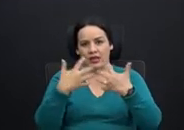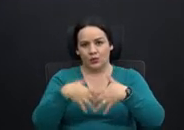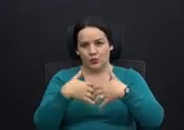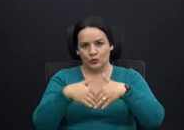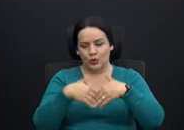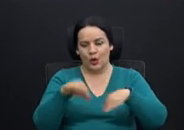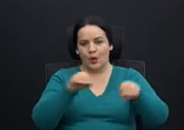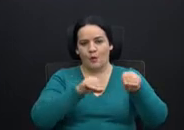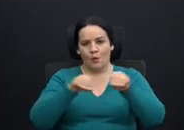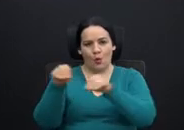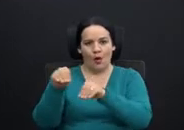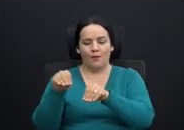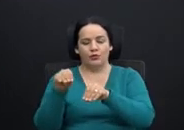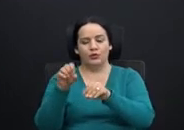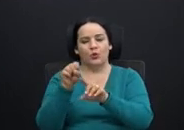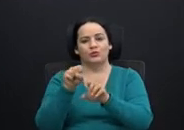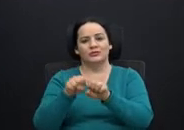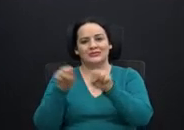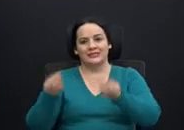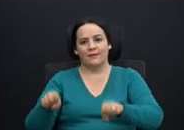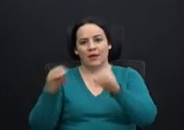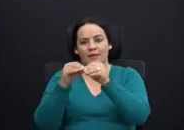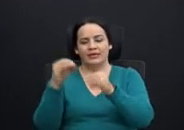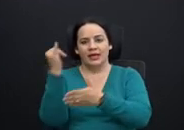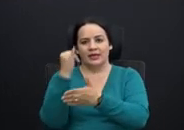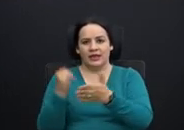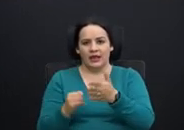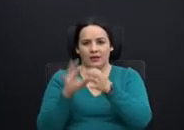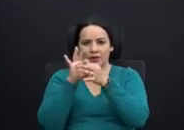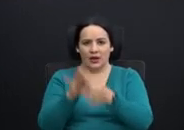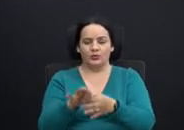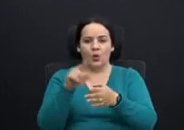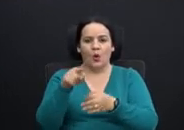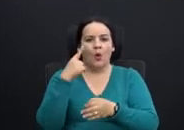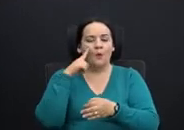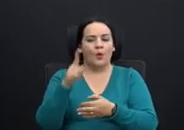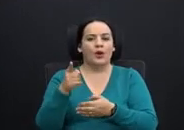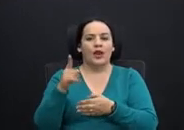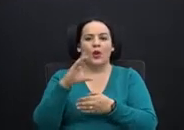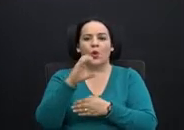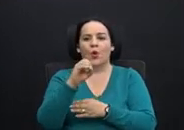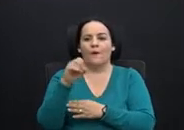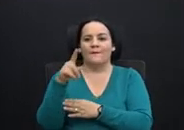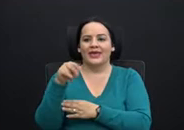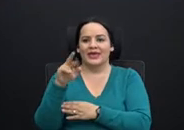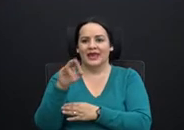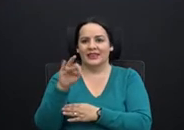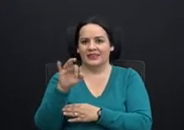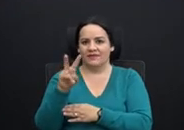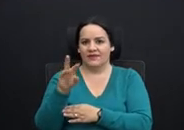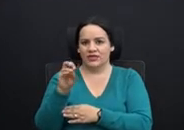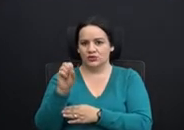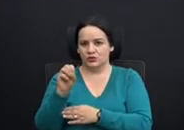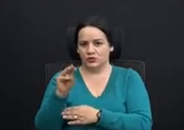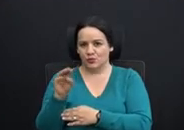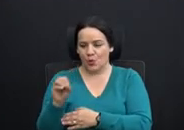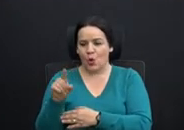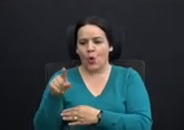un sistema más artesanal en base a la figura del cooperativismo, buscando